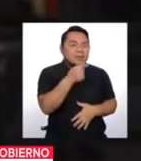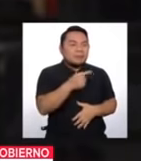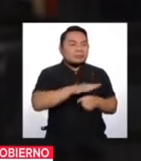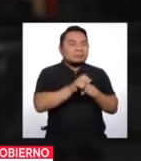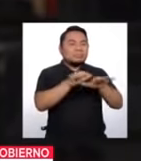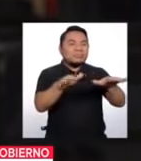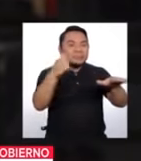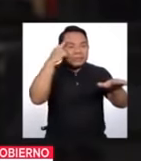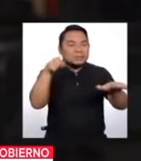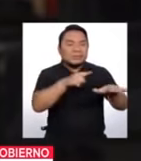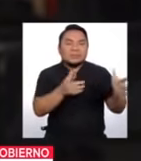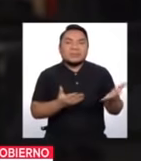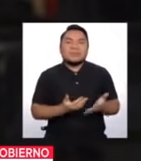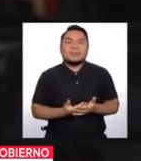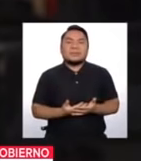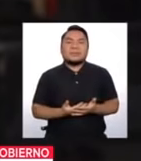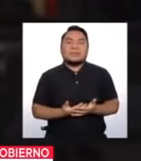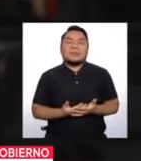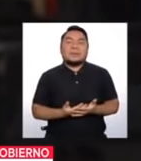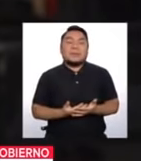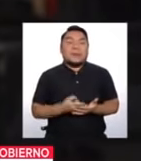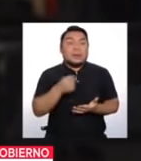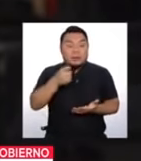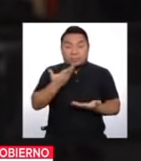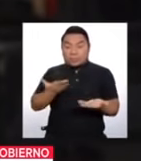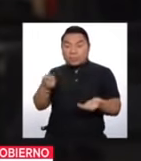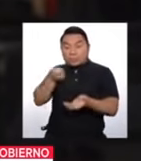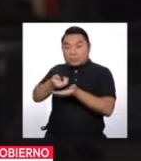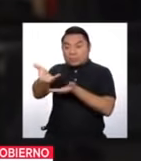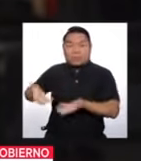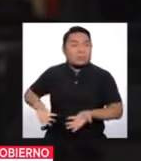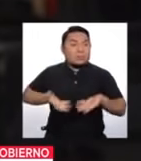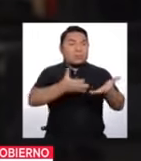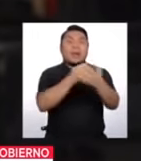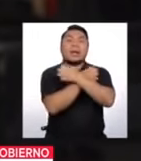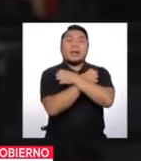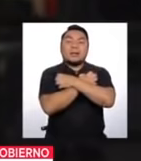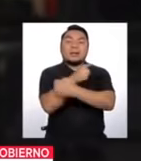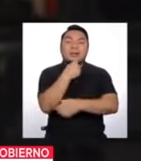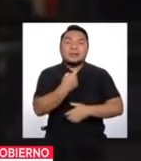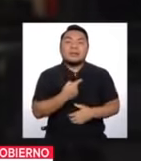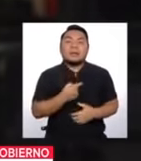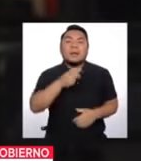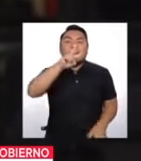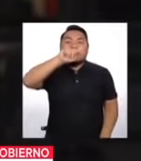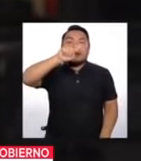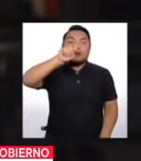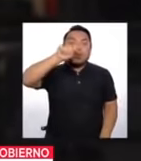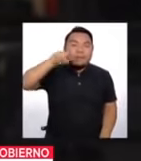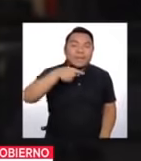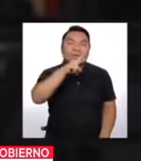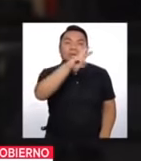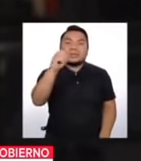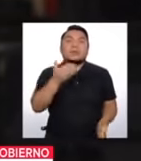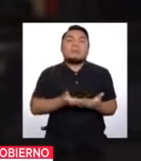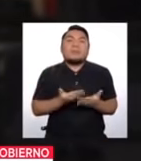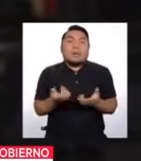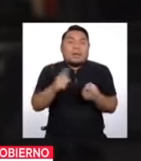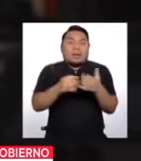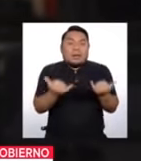abasto. En realidad, a Lambayeque se ha llevado 21.200 pruebas serológicas hasta el